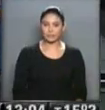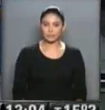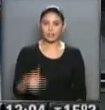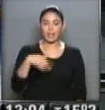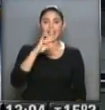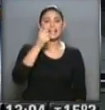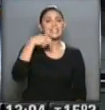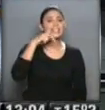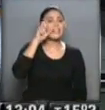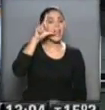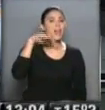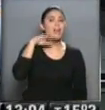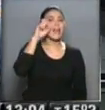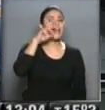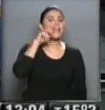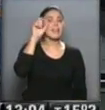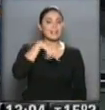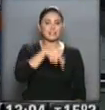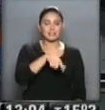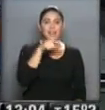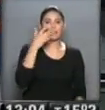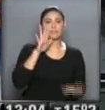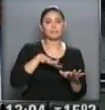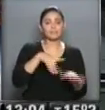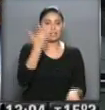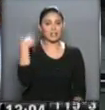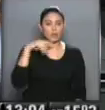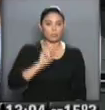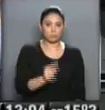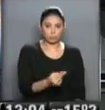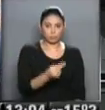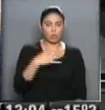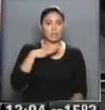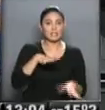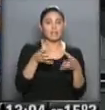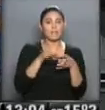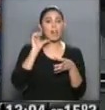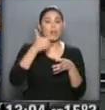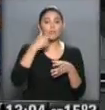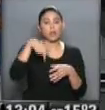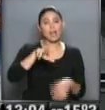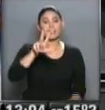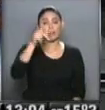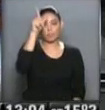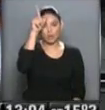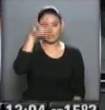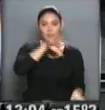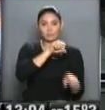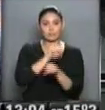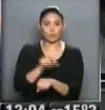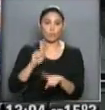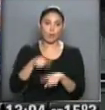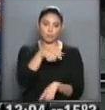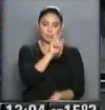Daniel Jerez es el hincha de 38 años que murió ayer, hincha de Lanús. Hay tres policías demorados por esta